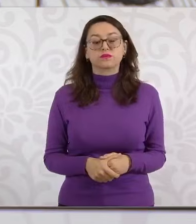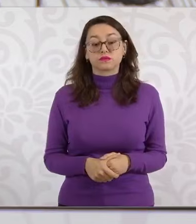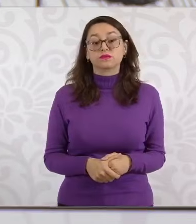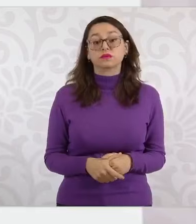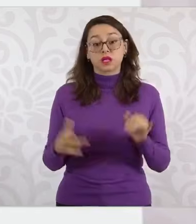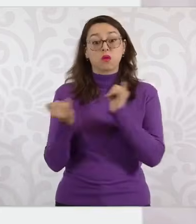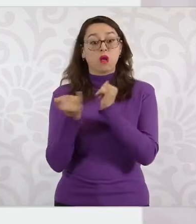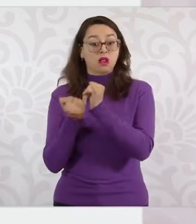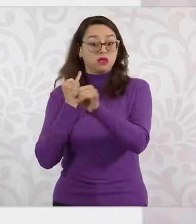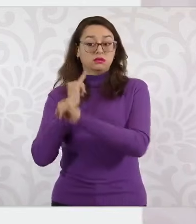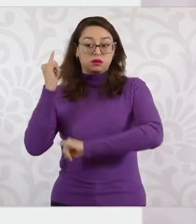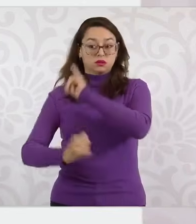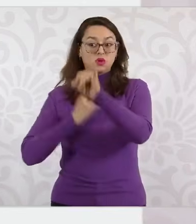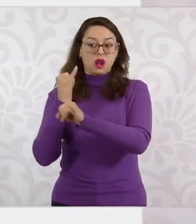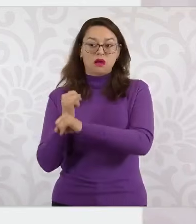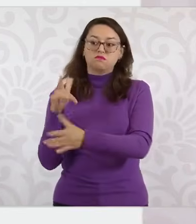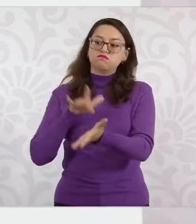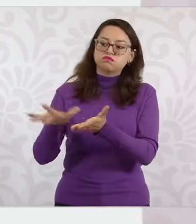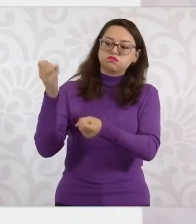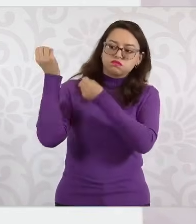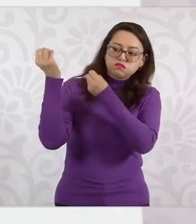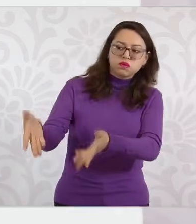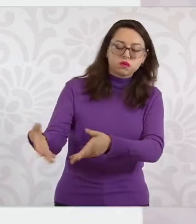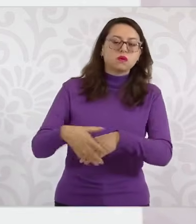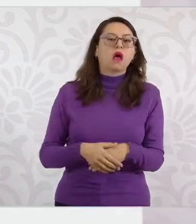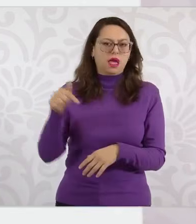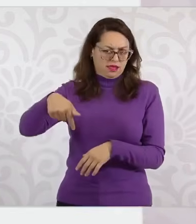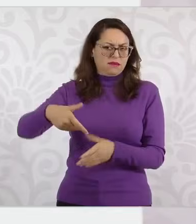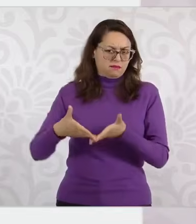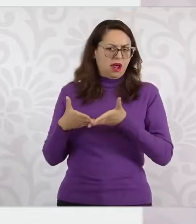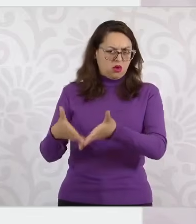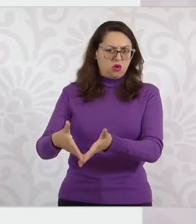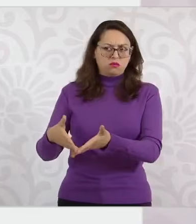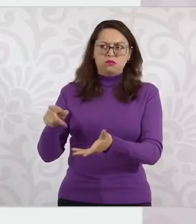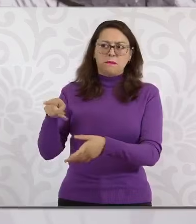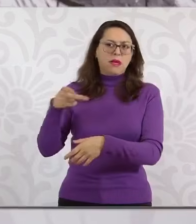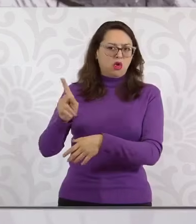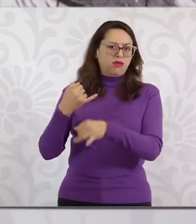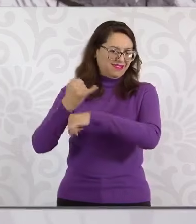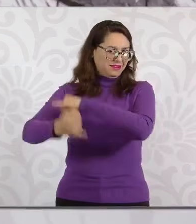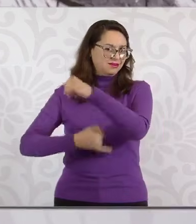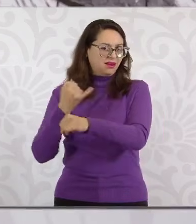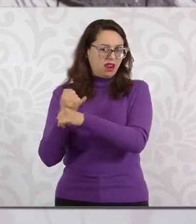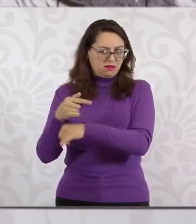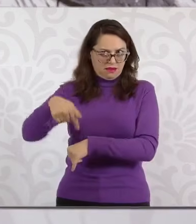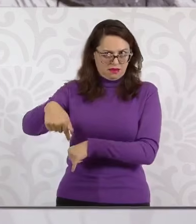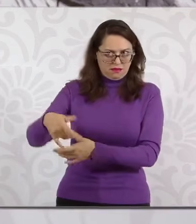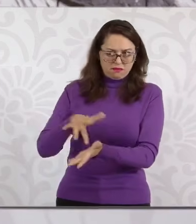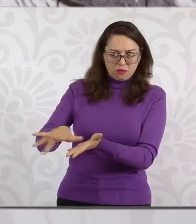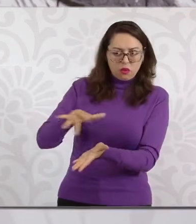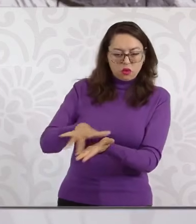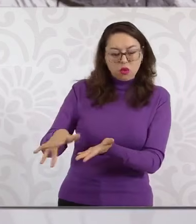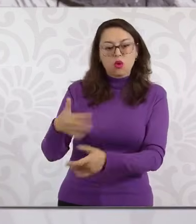brigadas internacionales que han salido de México. Ahí se les ha apoyado para que